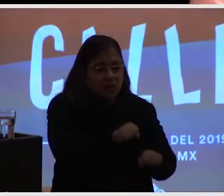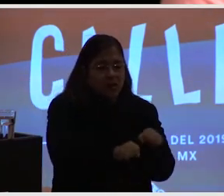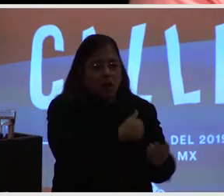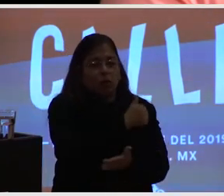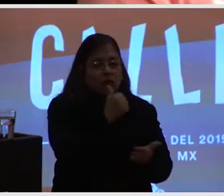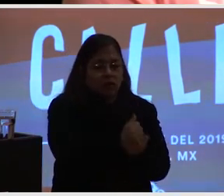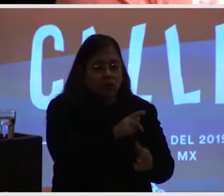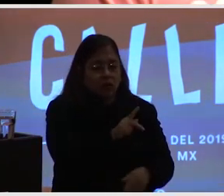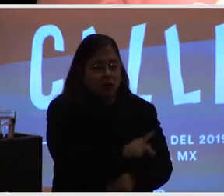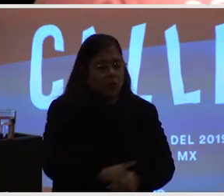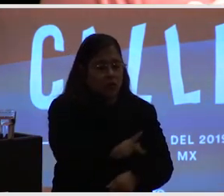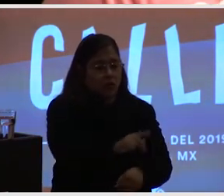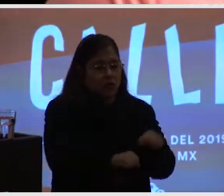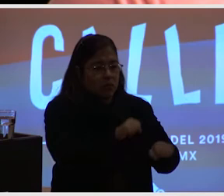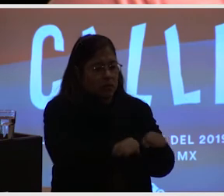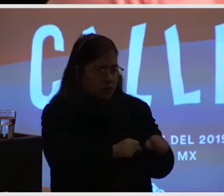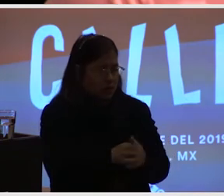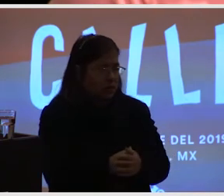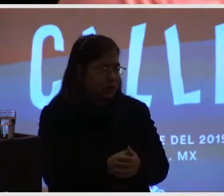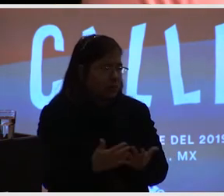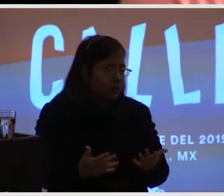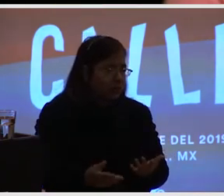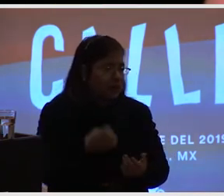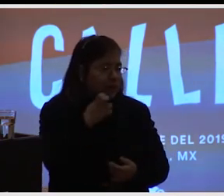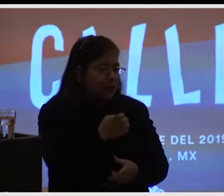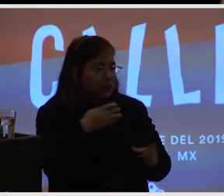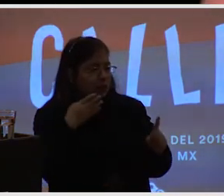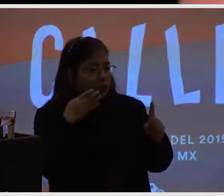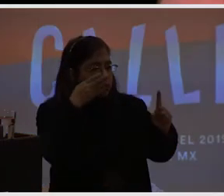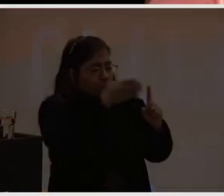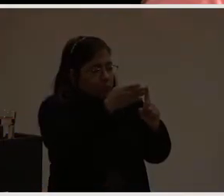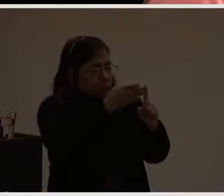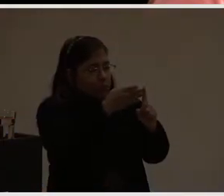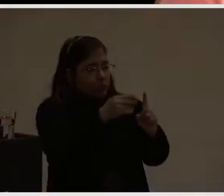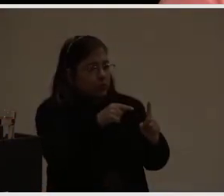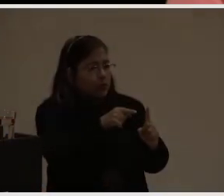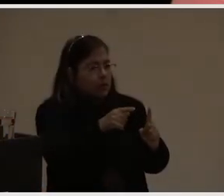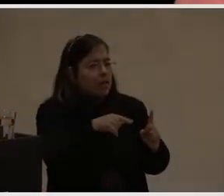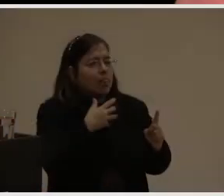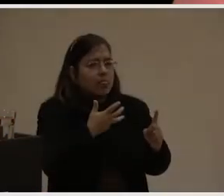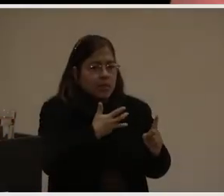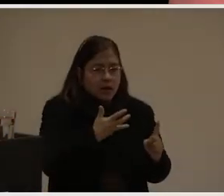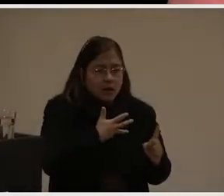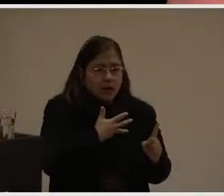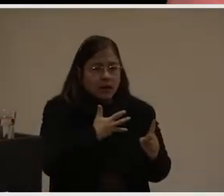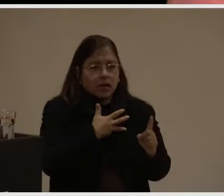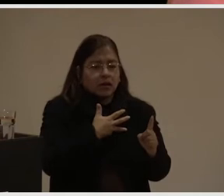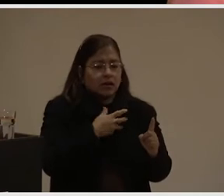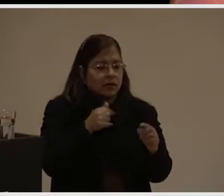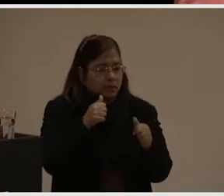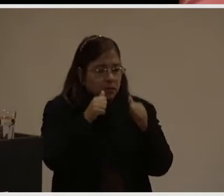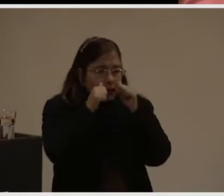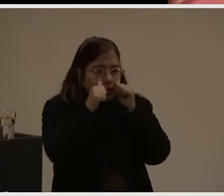no y entonces ese fue un punto central de entrada a combatir ese estigma del